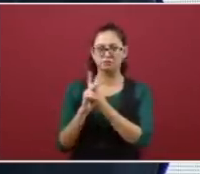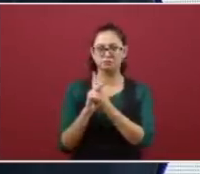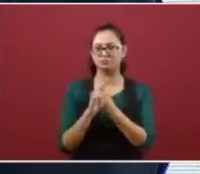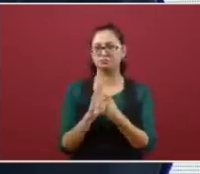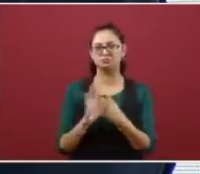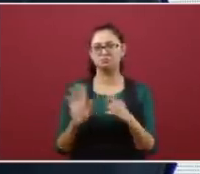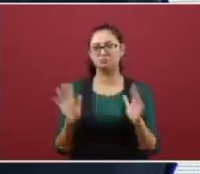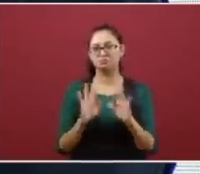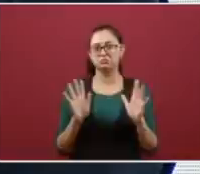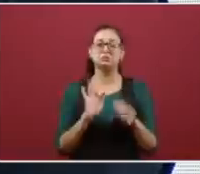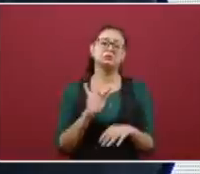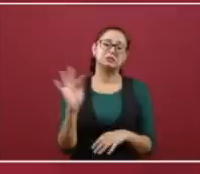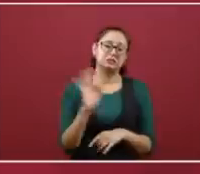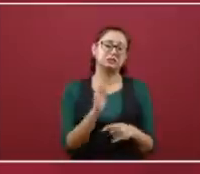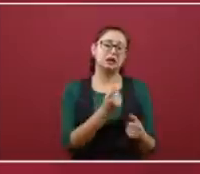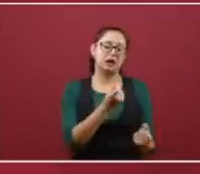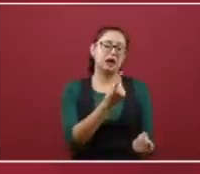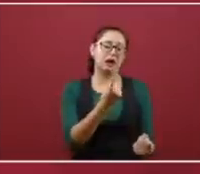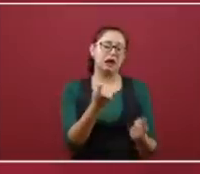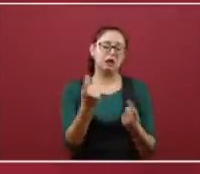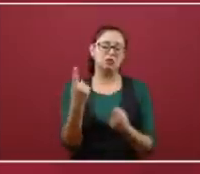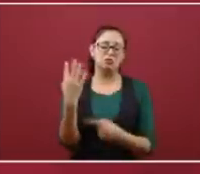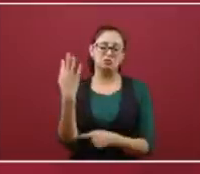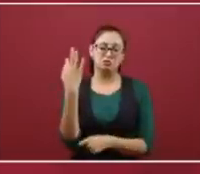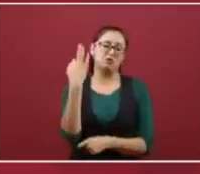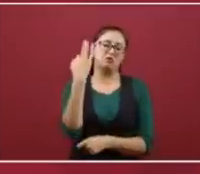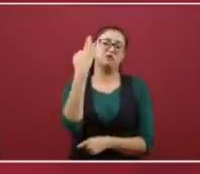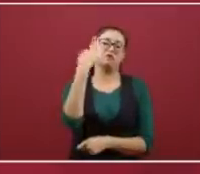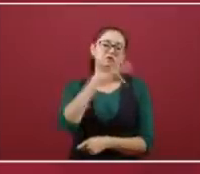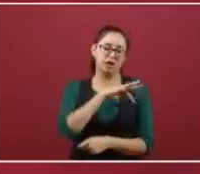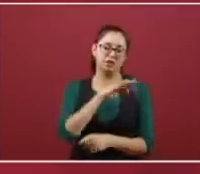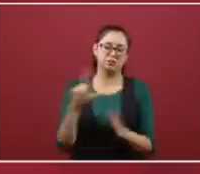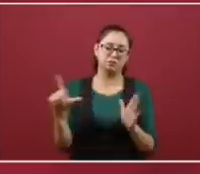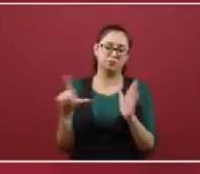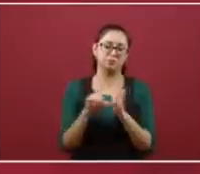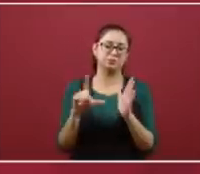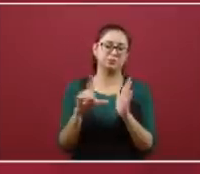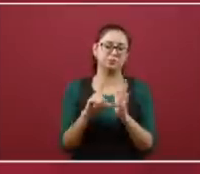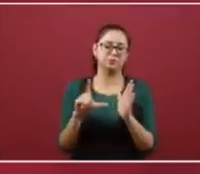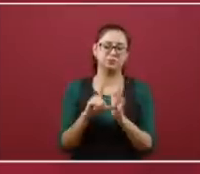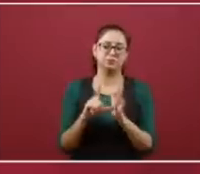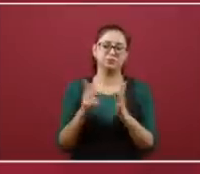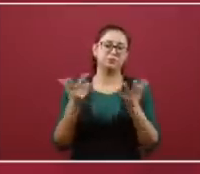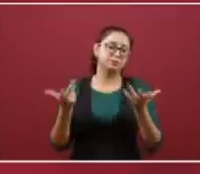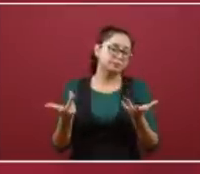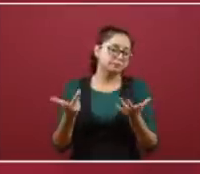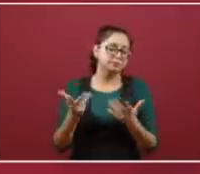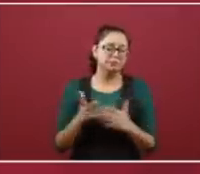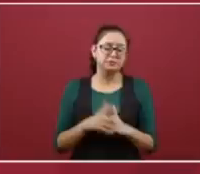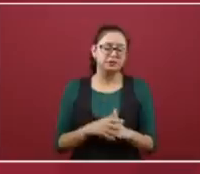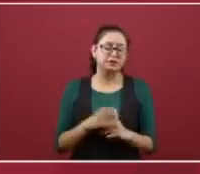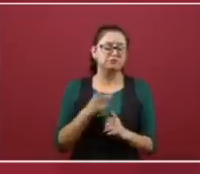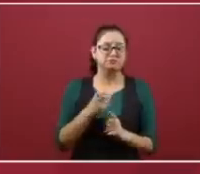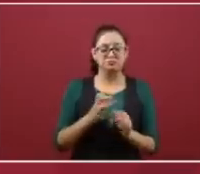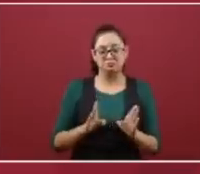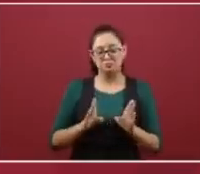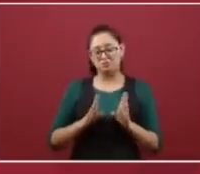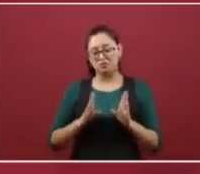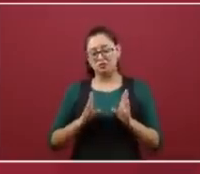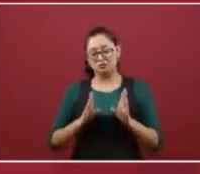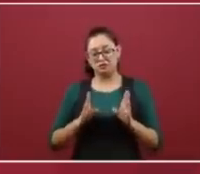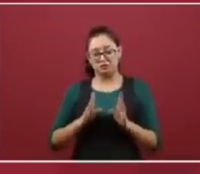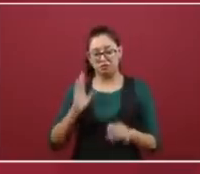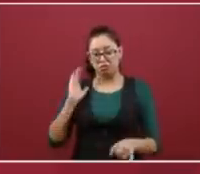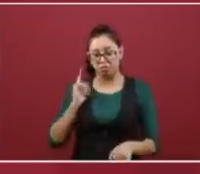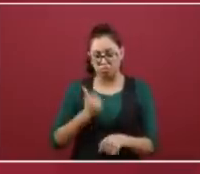identificaciones falsas como mexicanos y que fue imposible estuvo imposibilitado nuestro personal